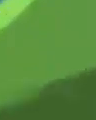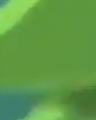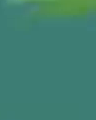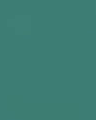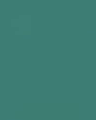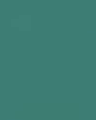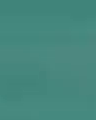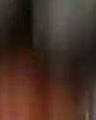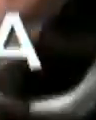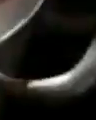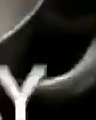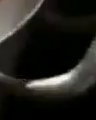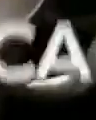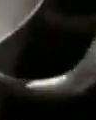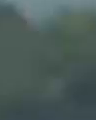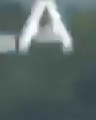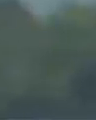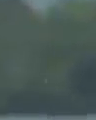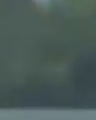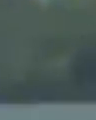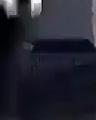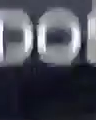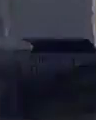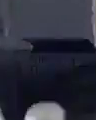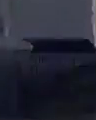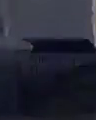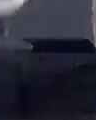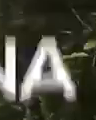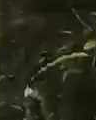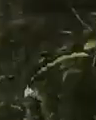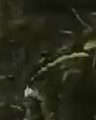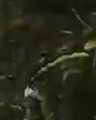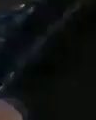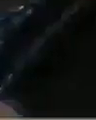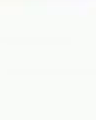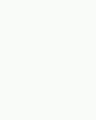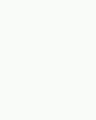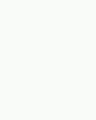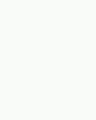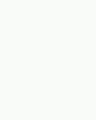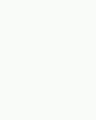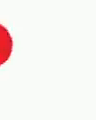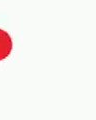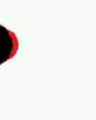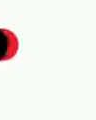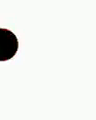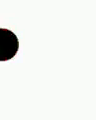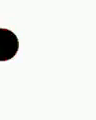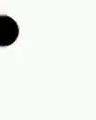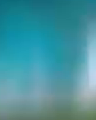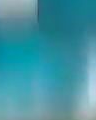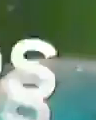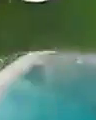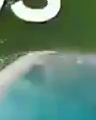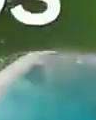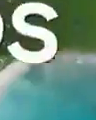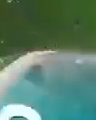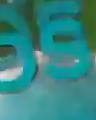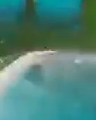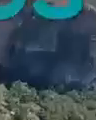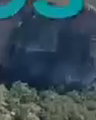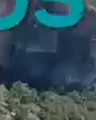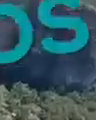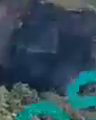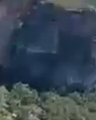cuida. Colombia Bio. Un encuentro de diversidad y riqueza. La hora tal. Todos los